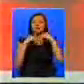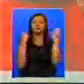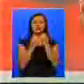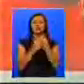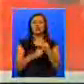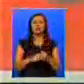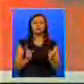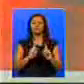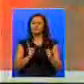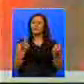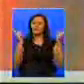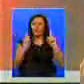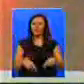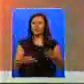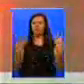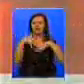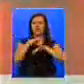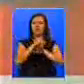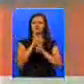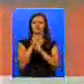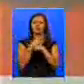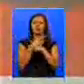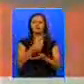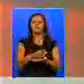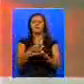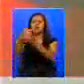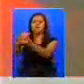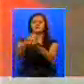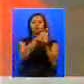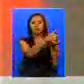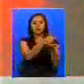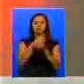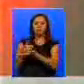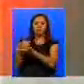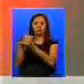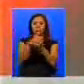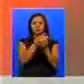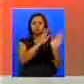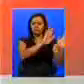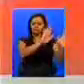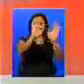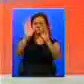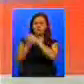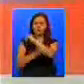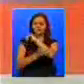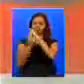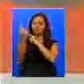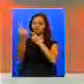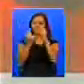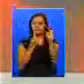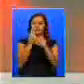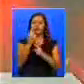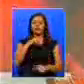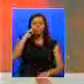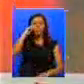integración productiva que va a generar beneficios para los ciudadanos de nuestros pueblos. Me decía el presidente Mujica,